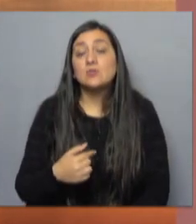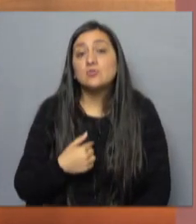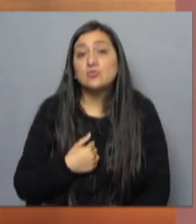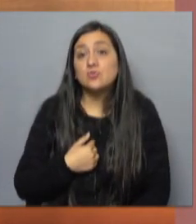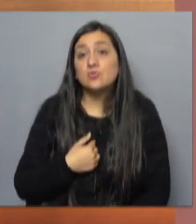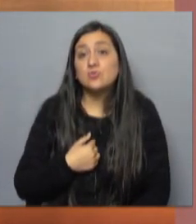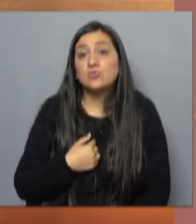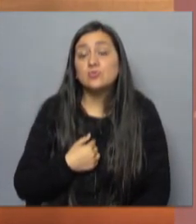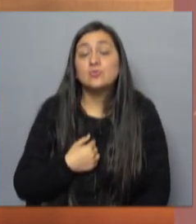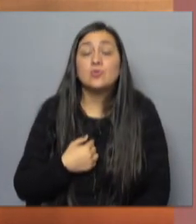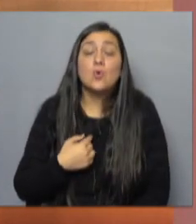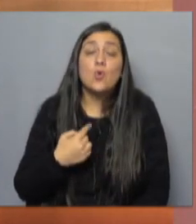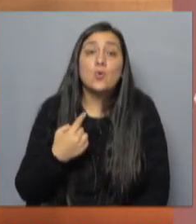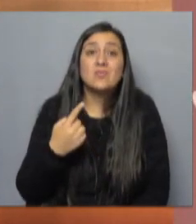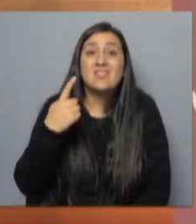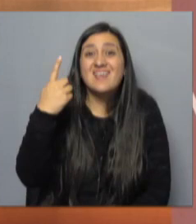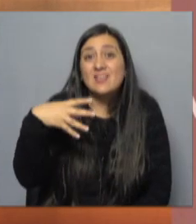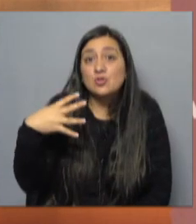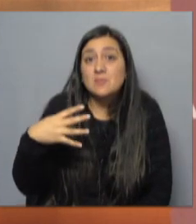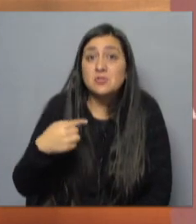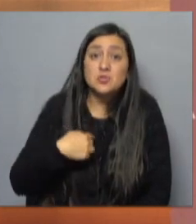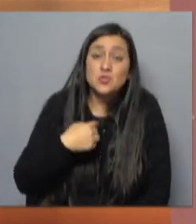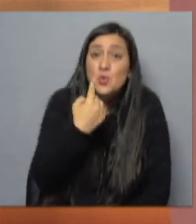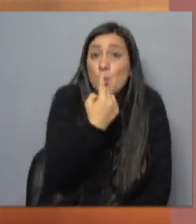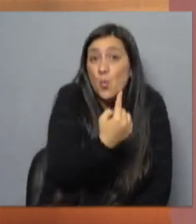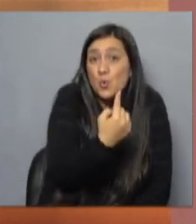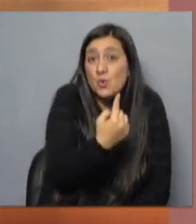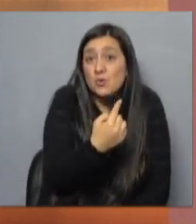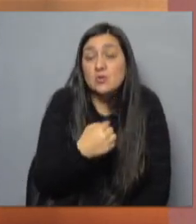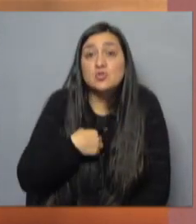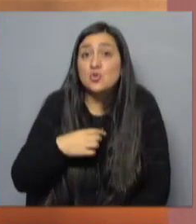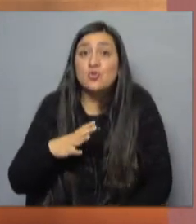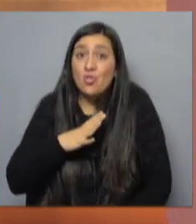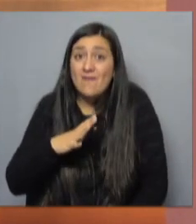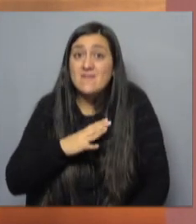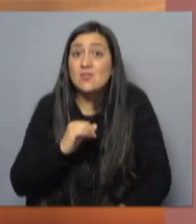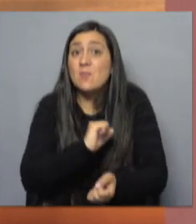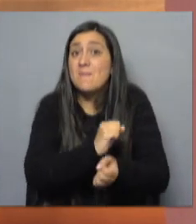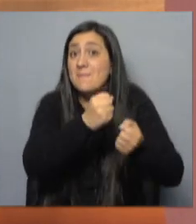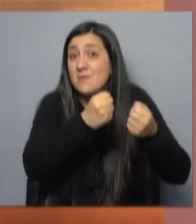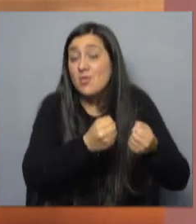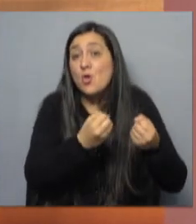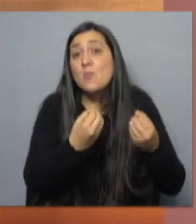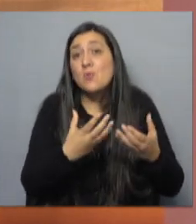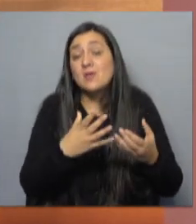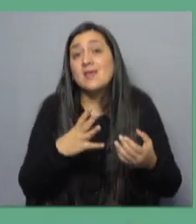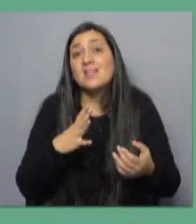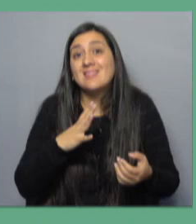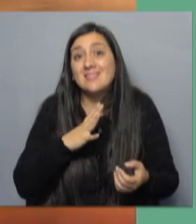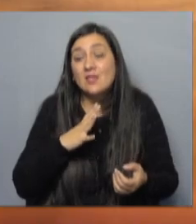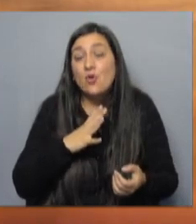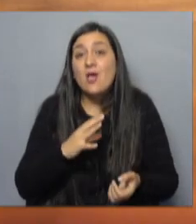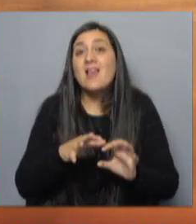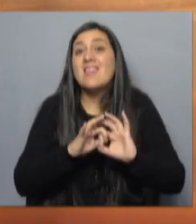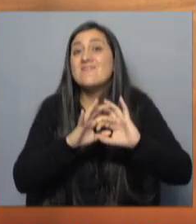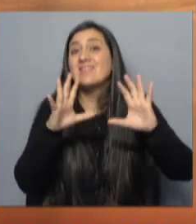de 14.000 y sigo siendo uno porque el año que viene me voy liberado. Yo todavía sigo privado de libertad porque yo me fui con libertad anticipada. Recién en marzo